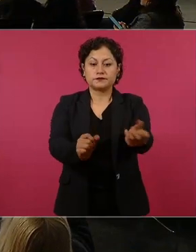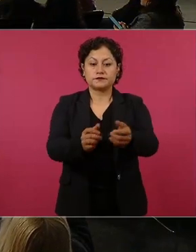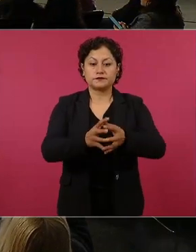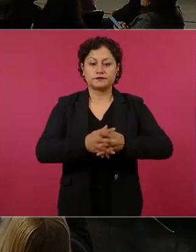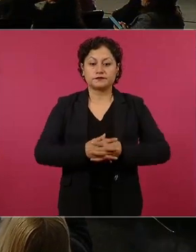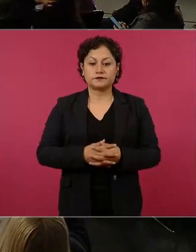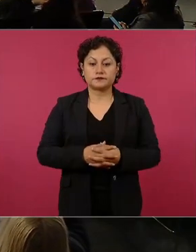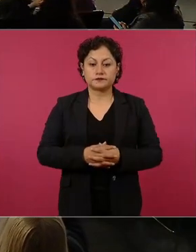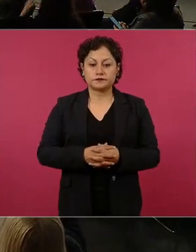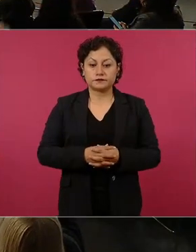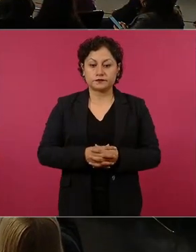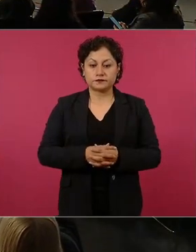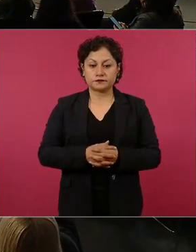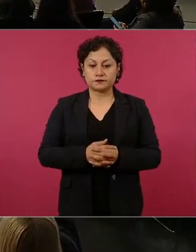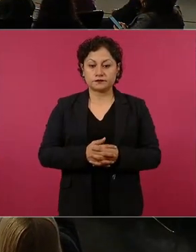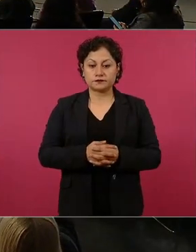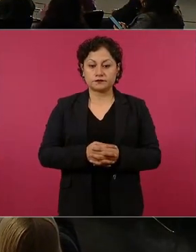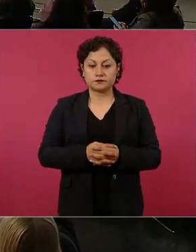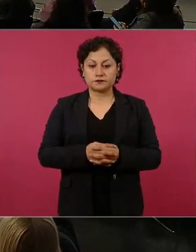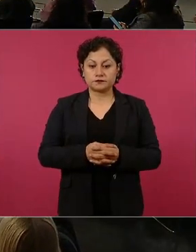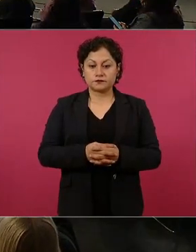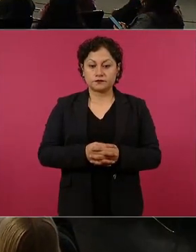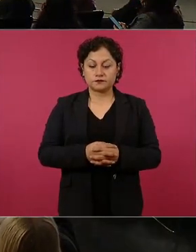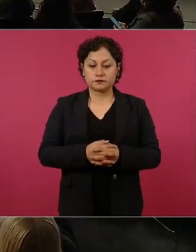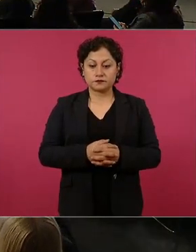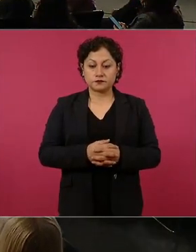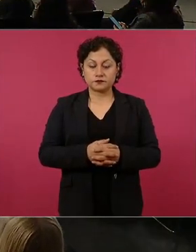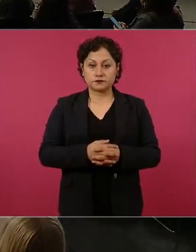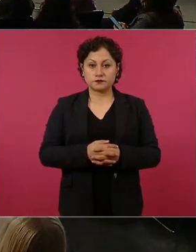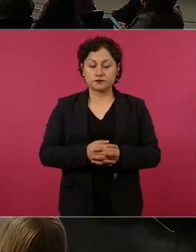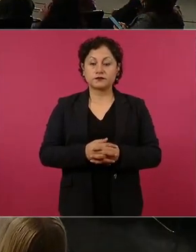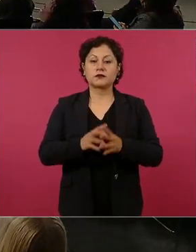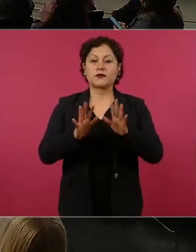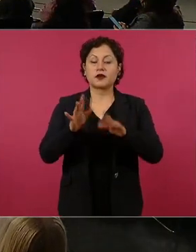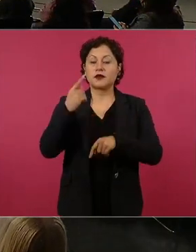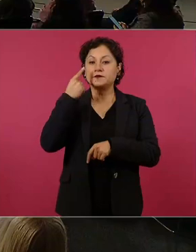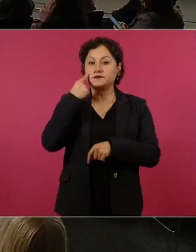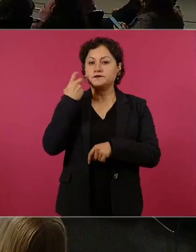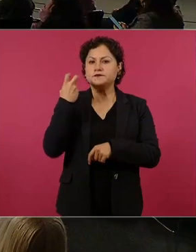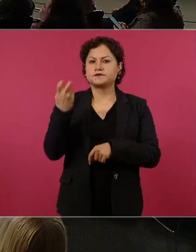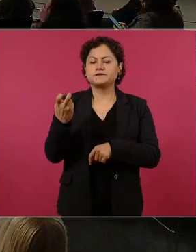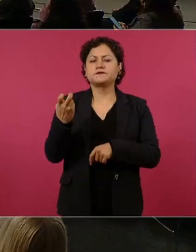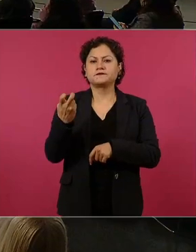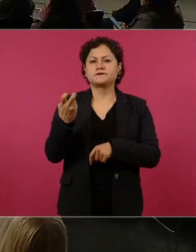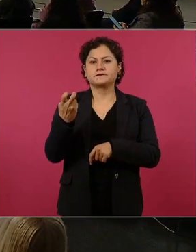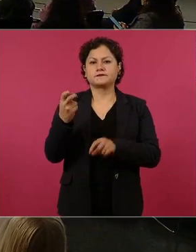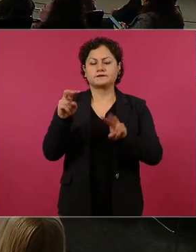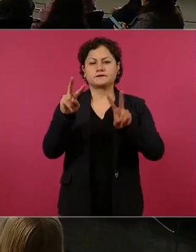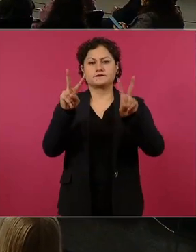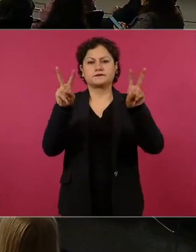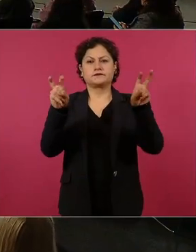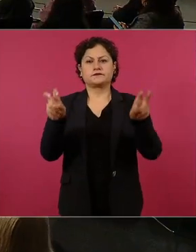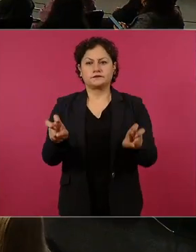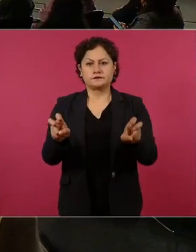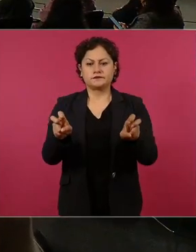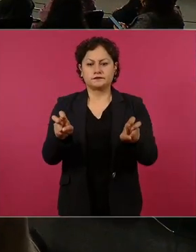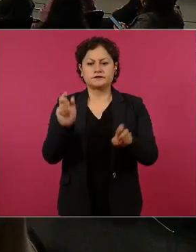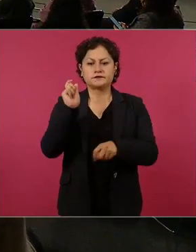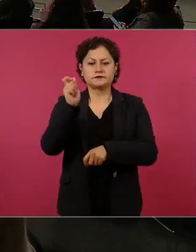Ah, ¿cómo se ha avanzado? Esto es lo político,